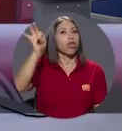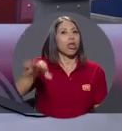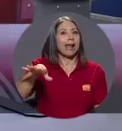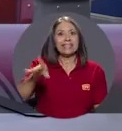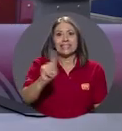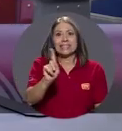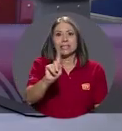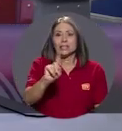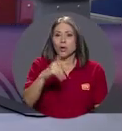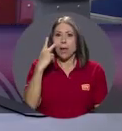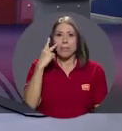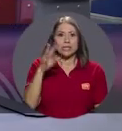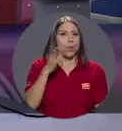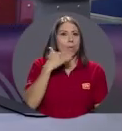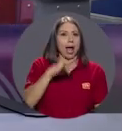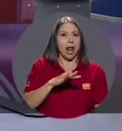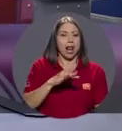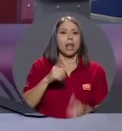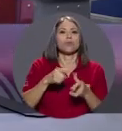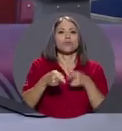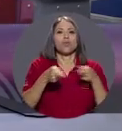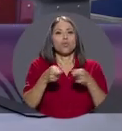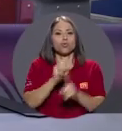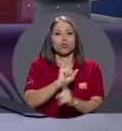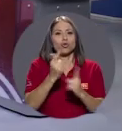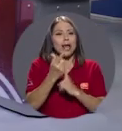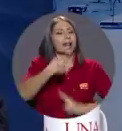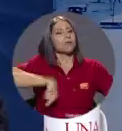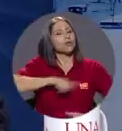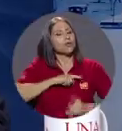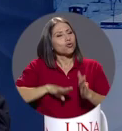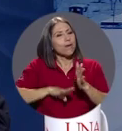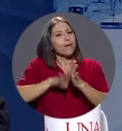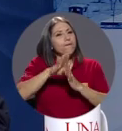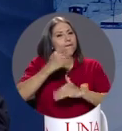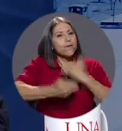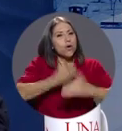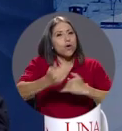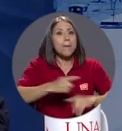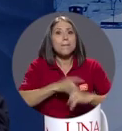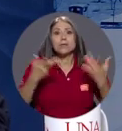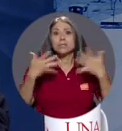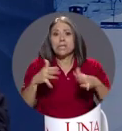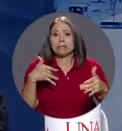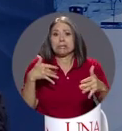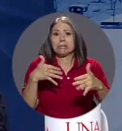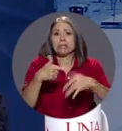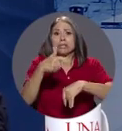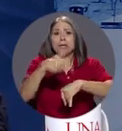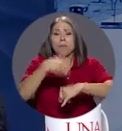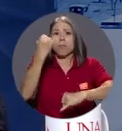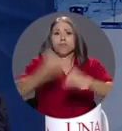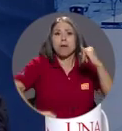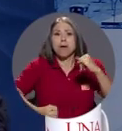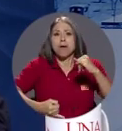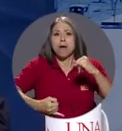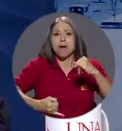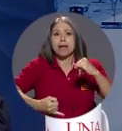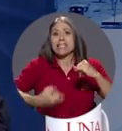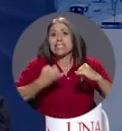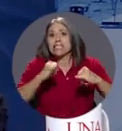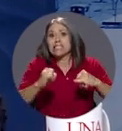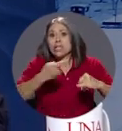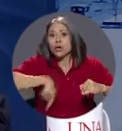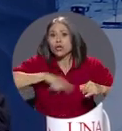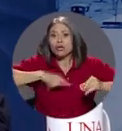es mal visto. Y hay un control social, hemos evolucionado, pero todavía requiere que el tiempo se nos agota. Llegará el momento donde el